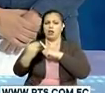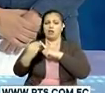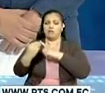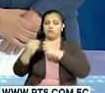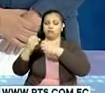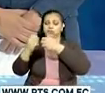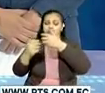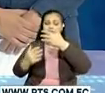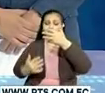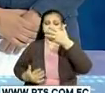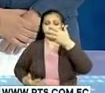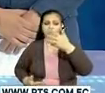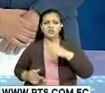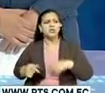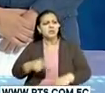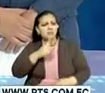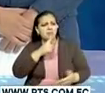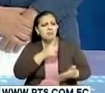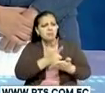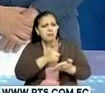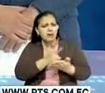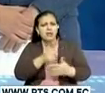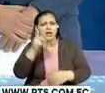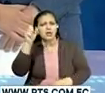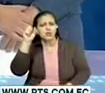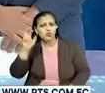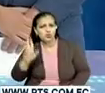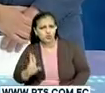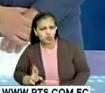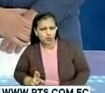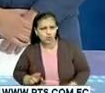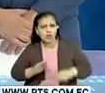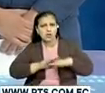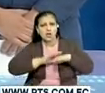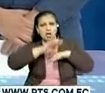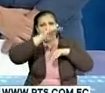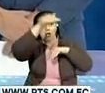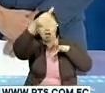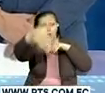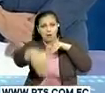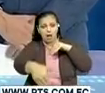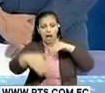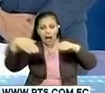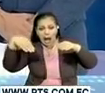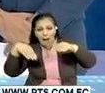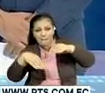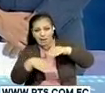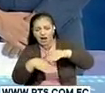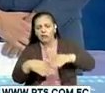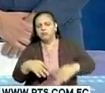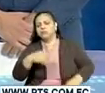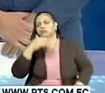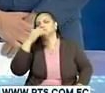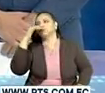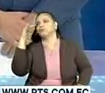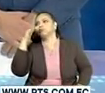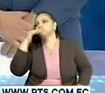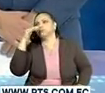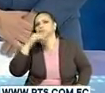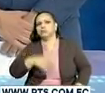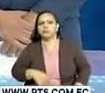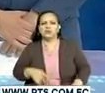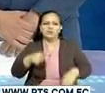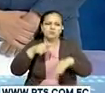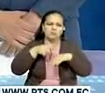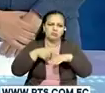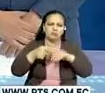sur. Vaya debajo de los pasos elevados de los peatonales y los vehiculares. Vaya por el norte, el oeste, vaya por